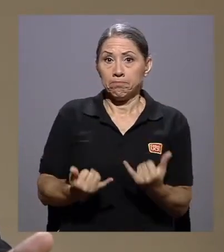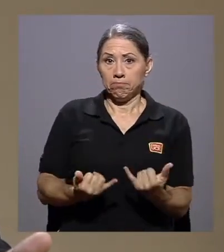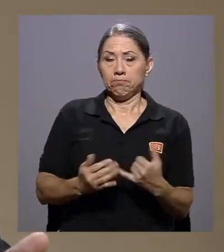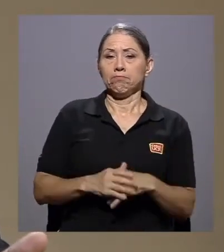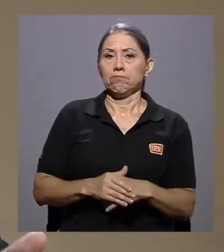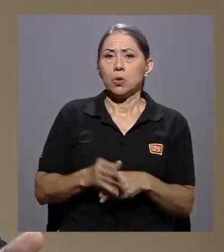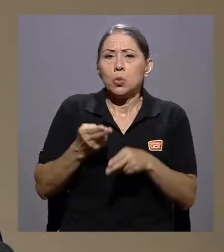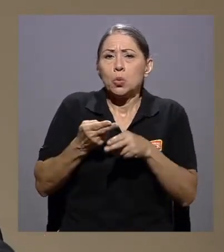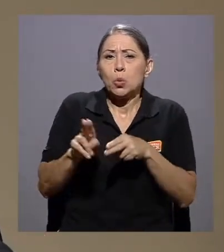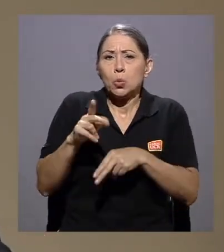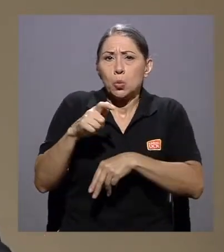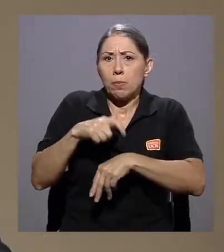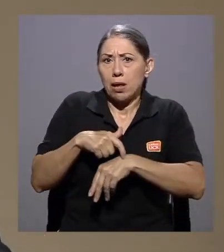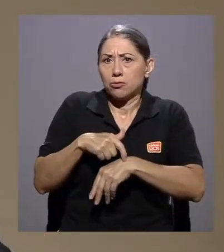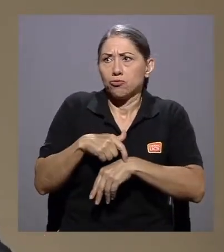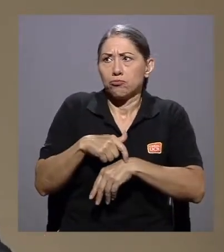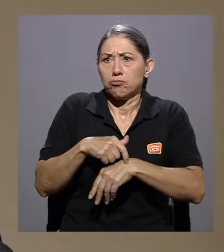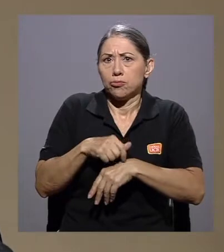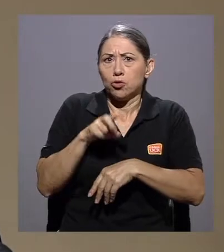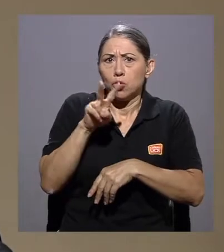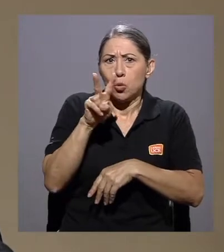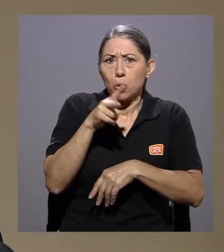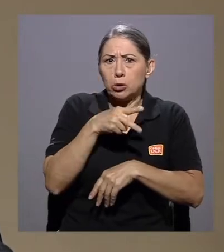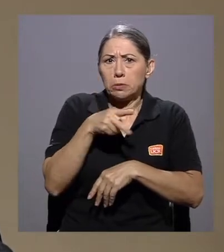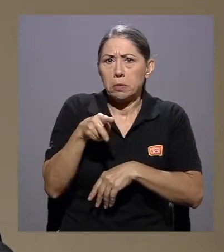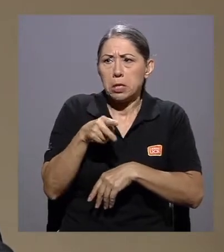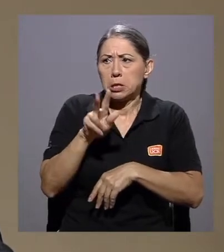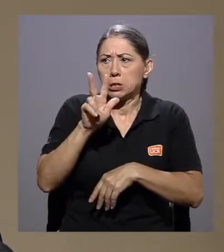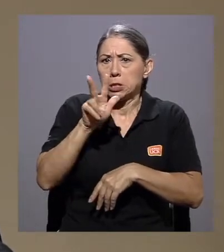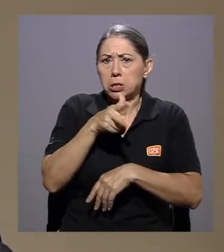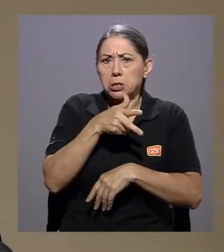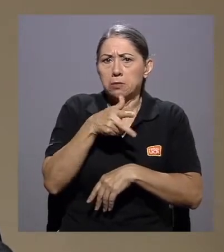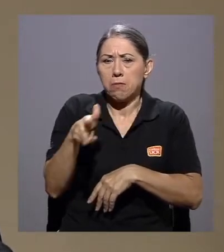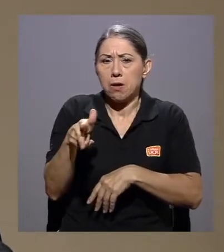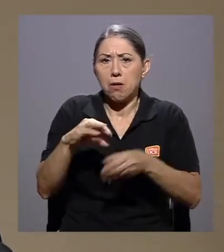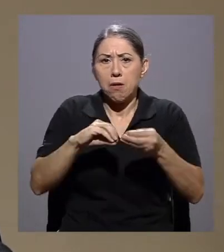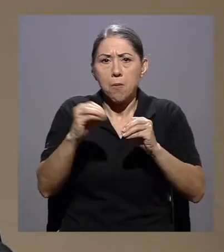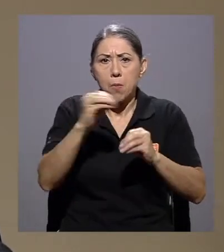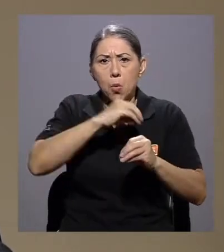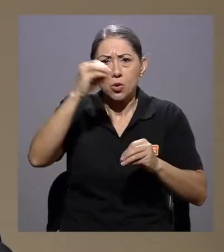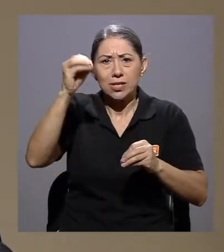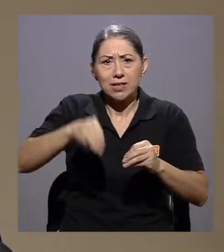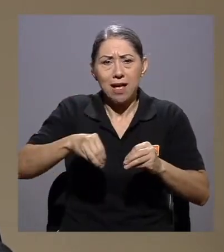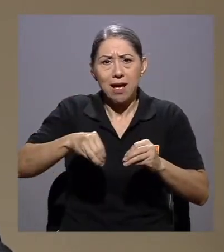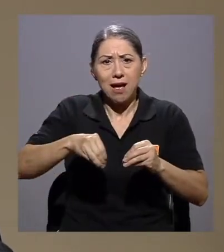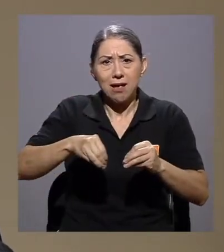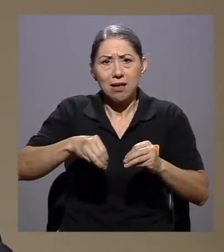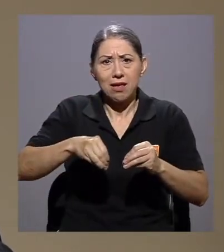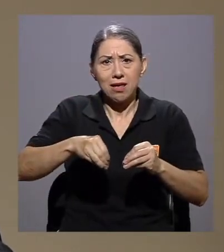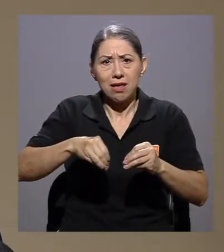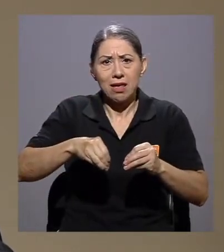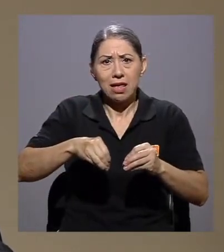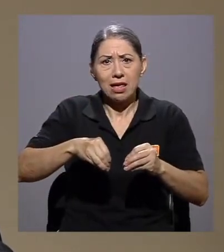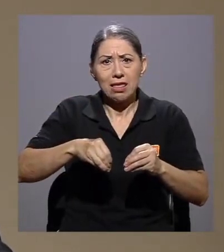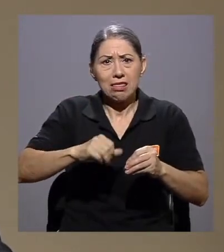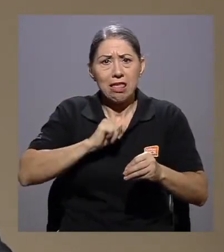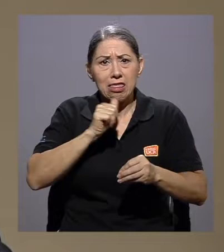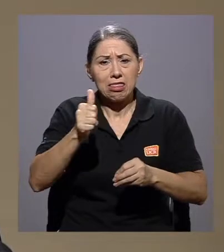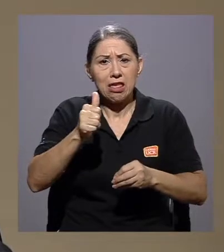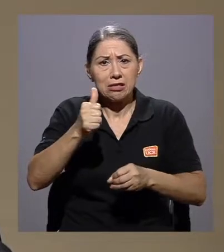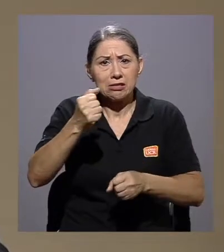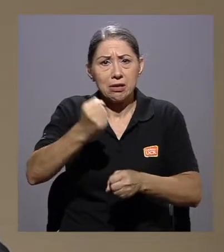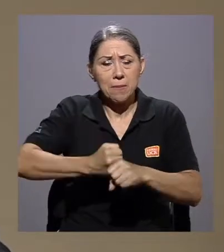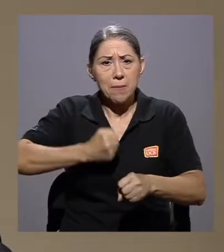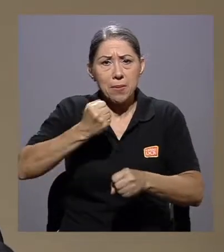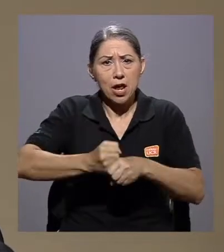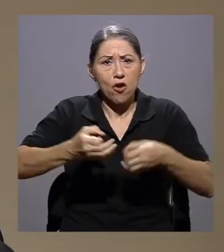ahora, que en el muy corto plazo, 2, 3 semanas, la tasa de desempleo formal empieza a